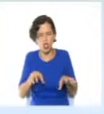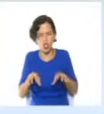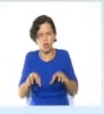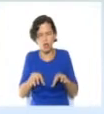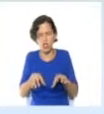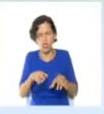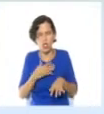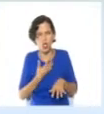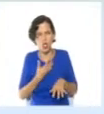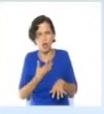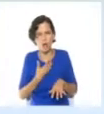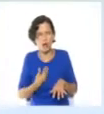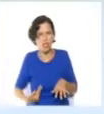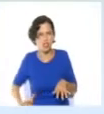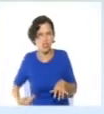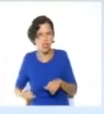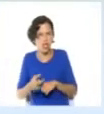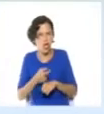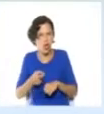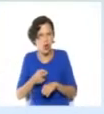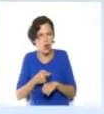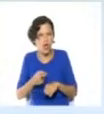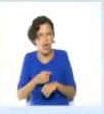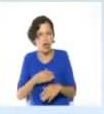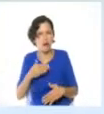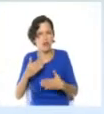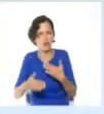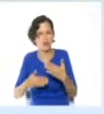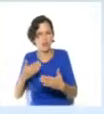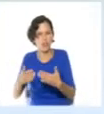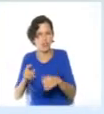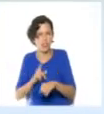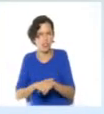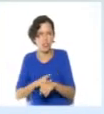presidentes que gobernaban durante su